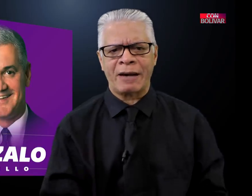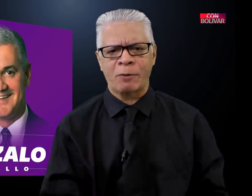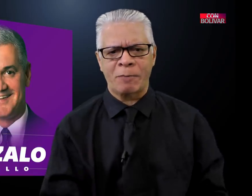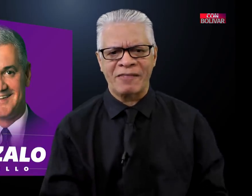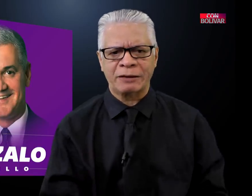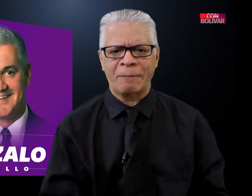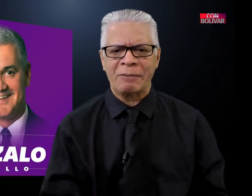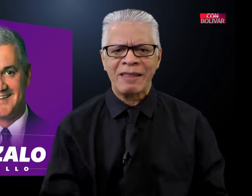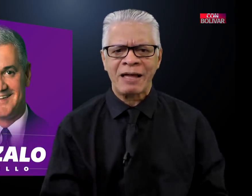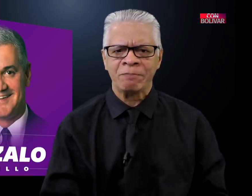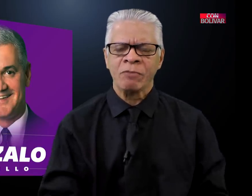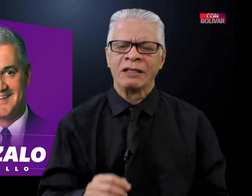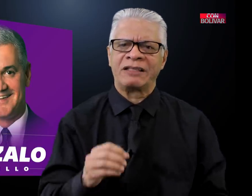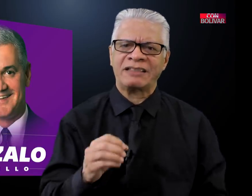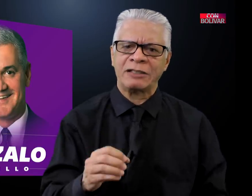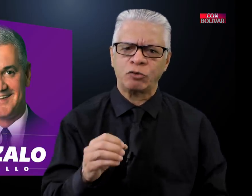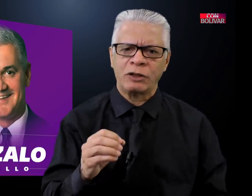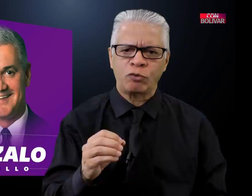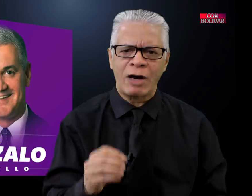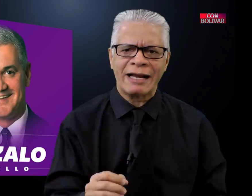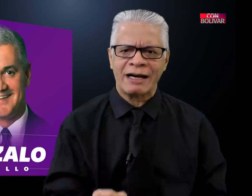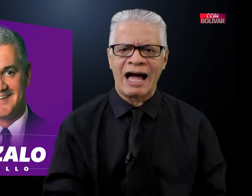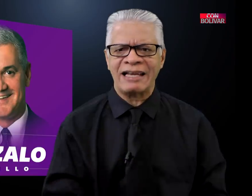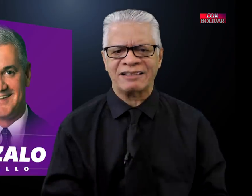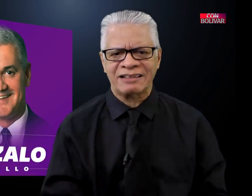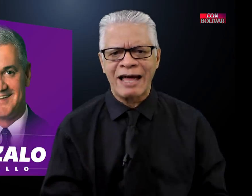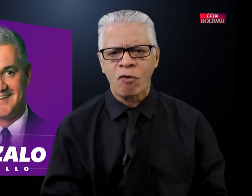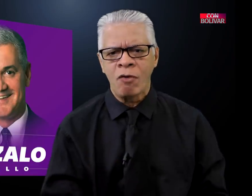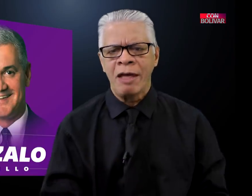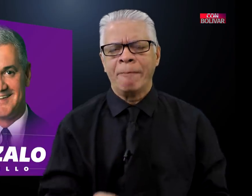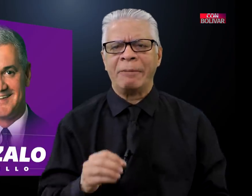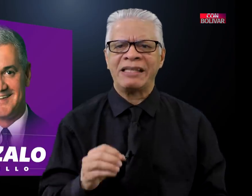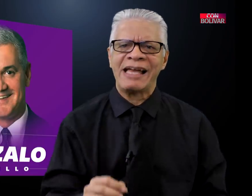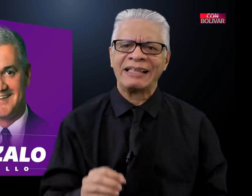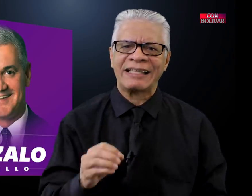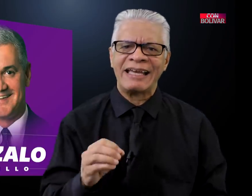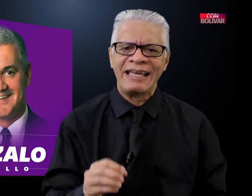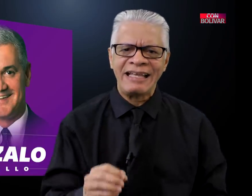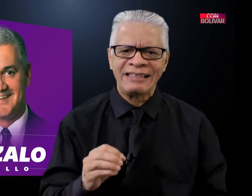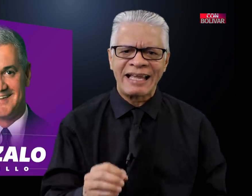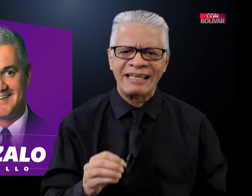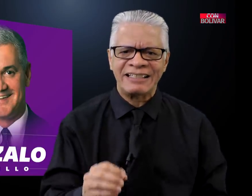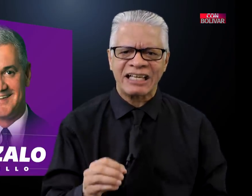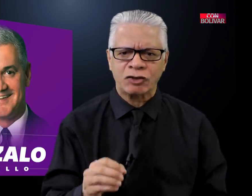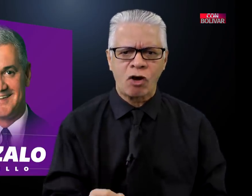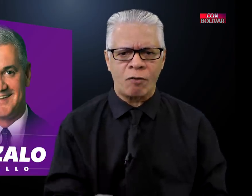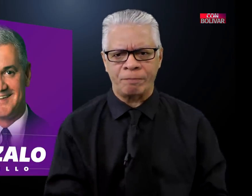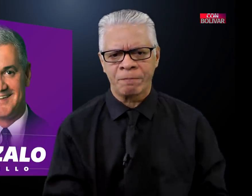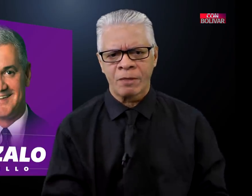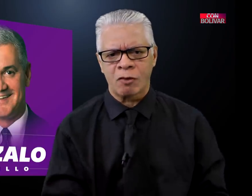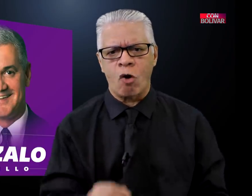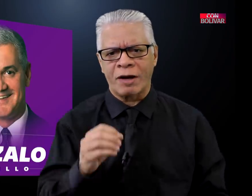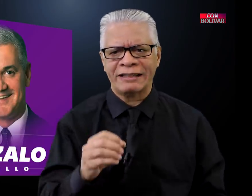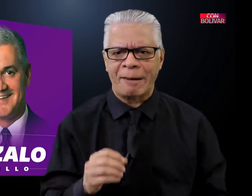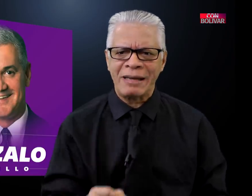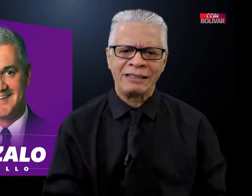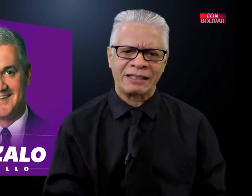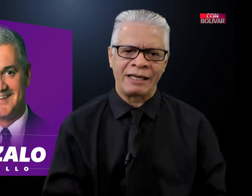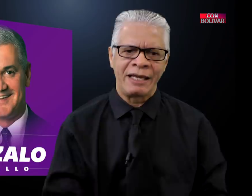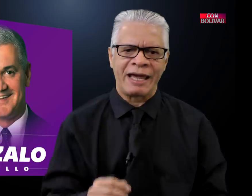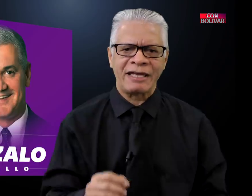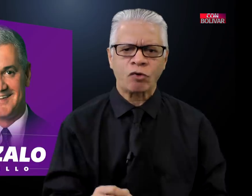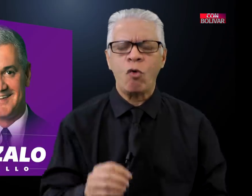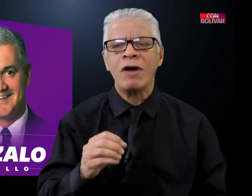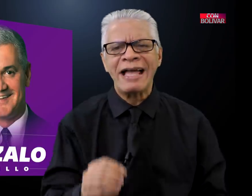colectiva de la propiedad privada desde su titular al Estado mediante indemnización.